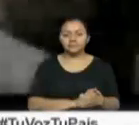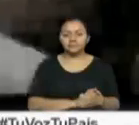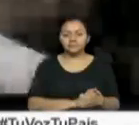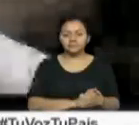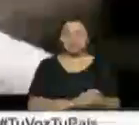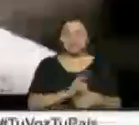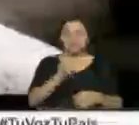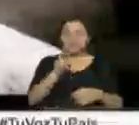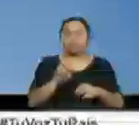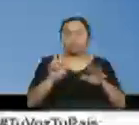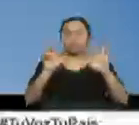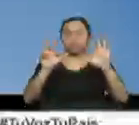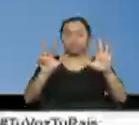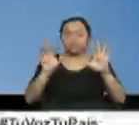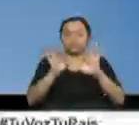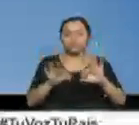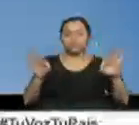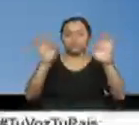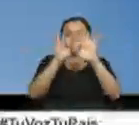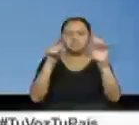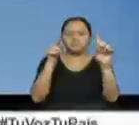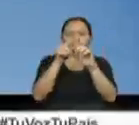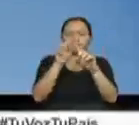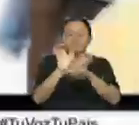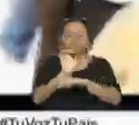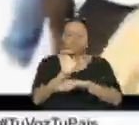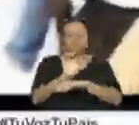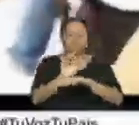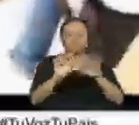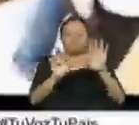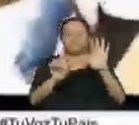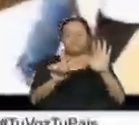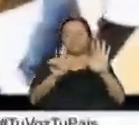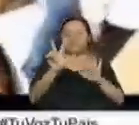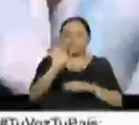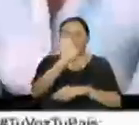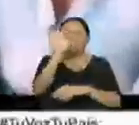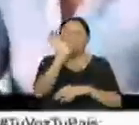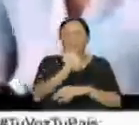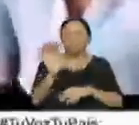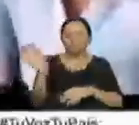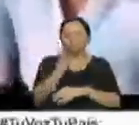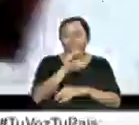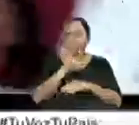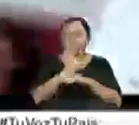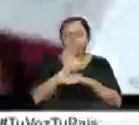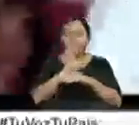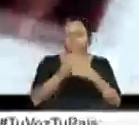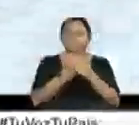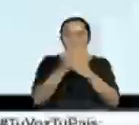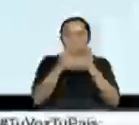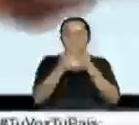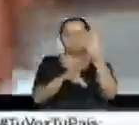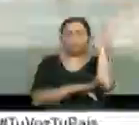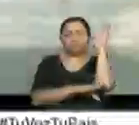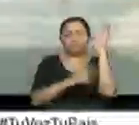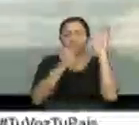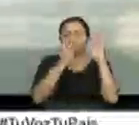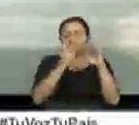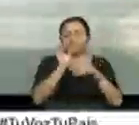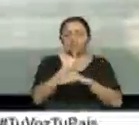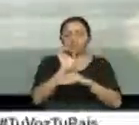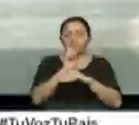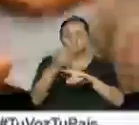El 2008 marca un hito en la historia. Más del 63% de ecuatorianos aprobó la nueva constitución que declara al Estado